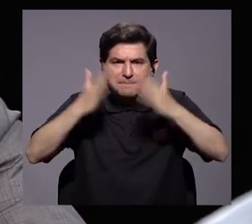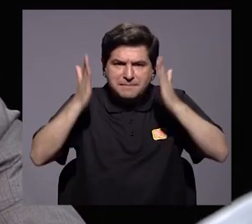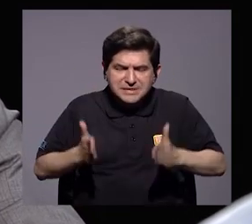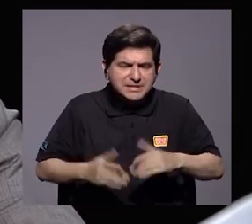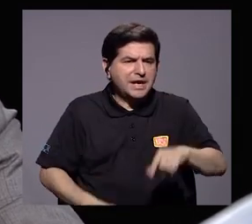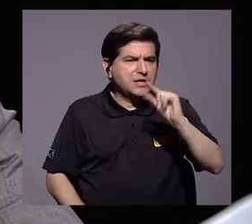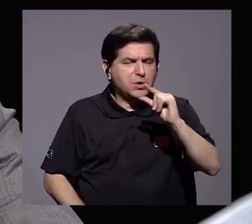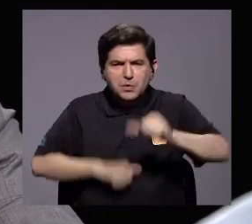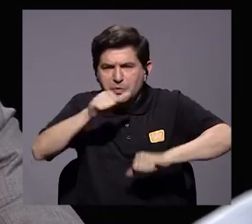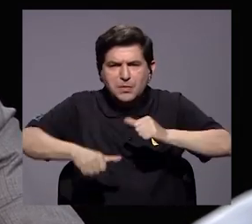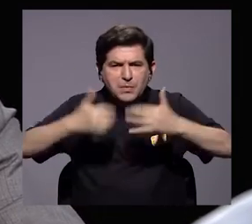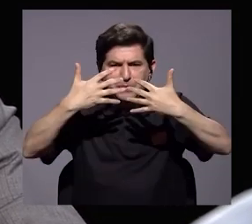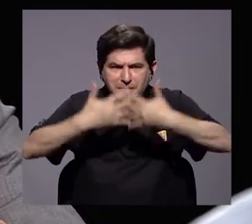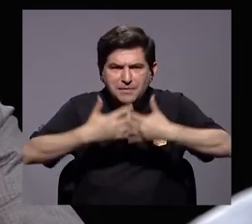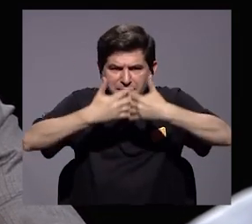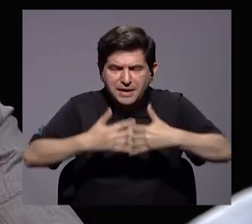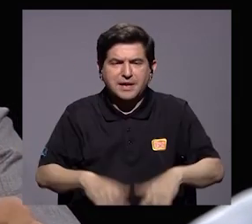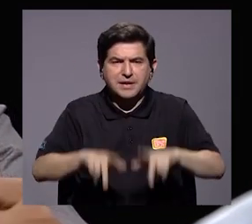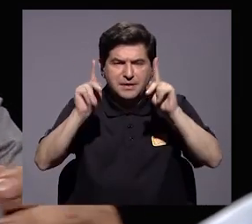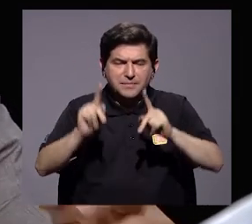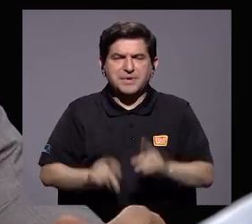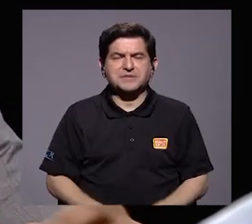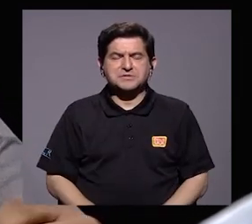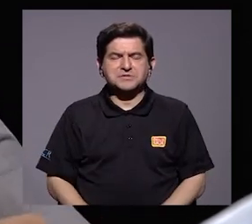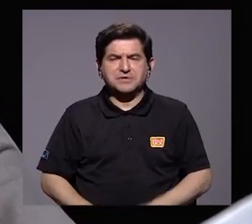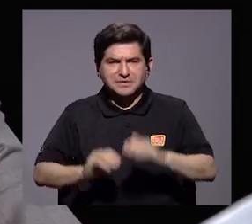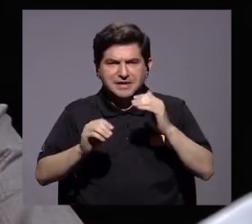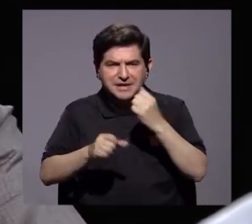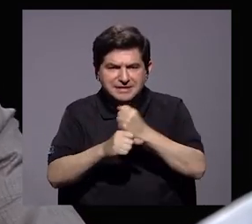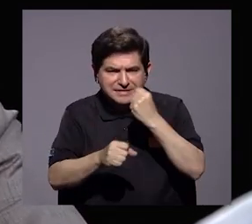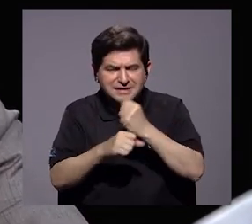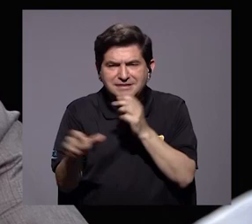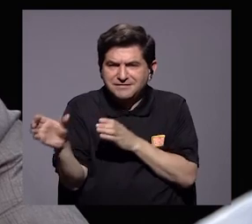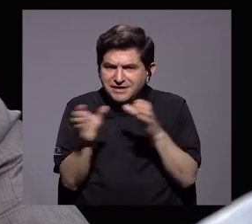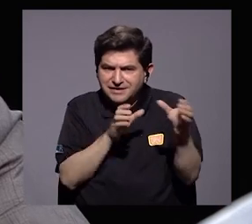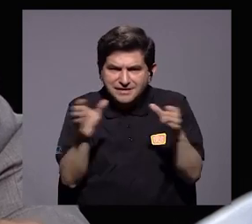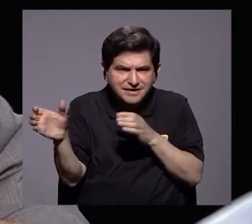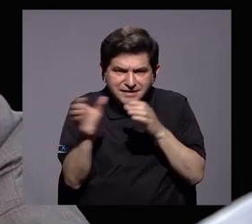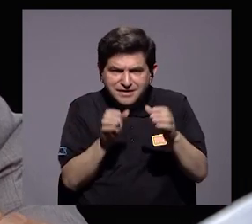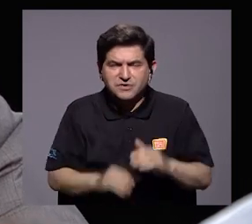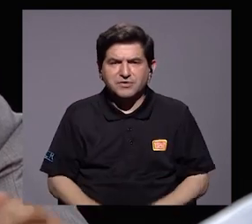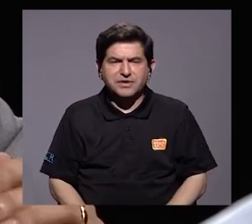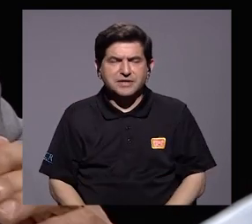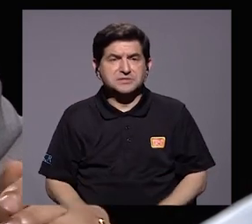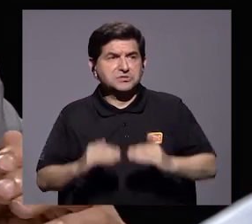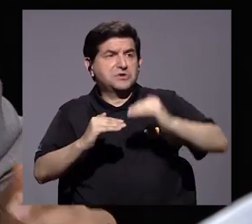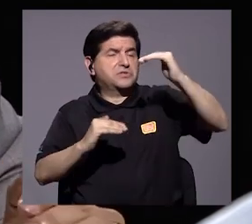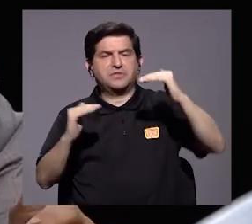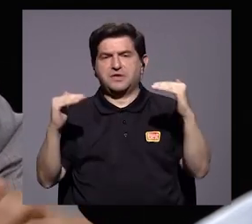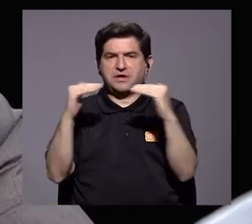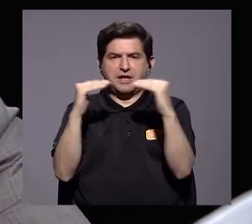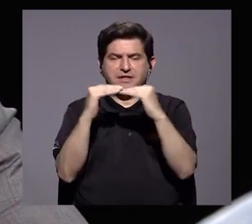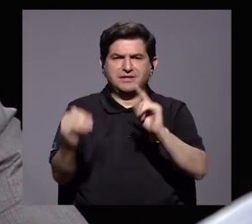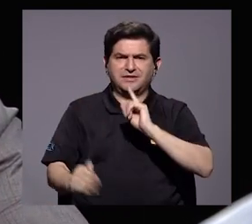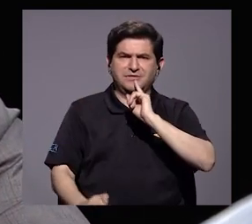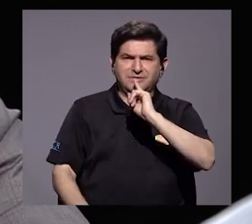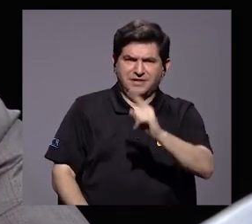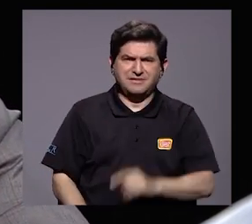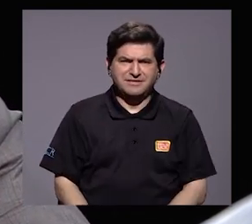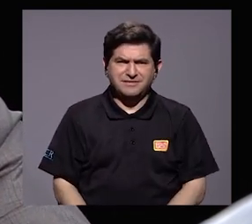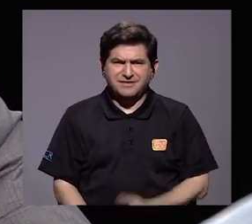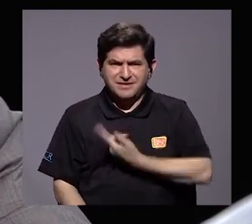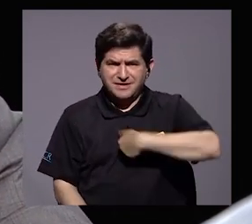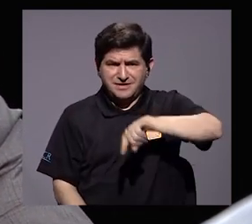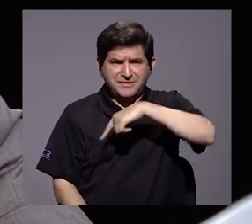no hay una persona que se dedique al comercio a nivel altas jerarquías que